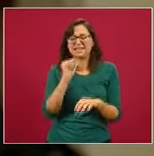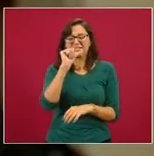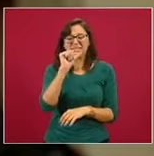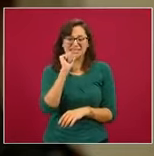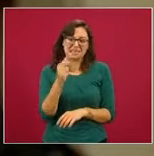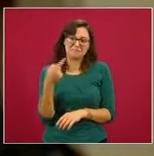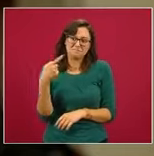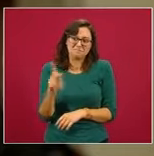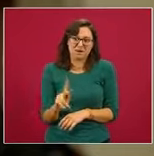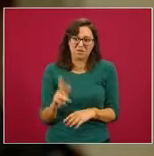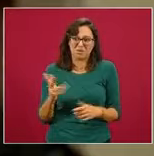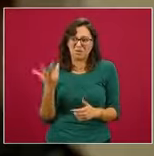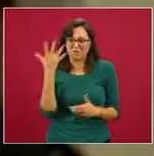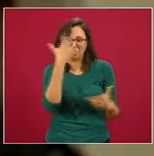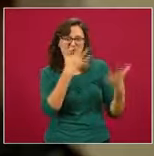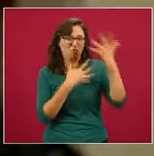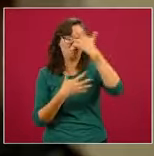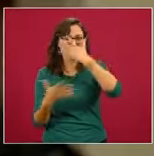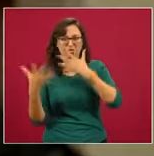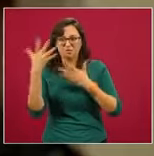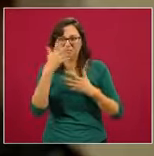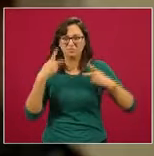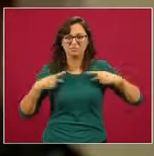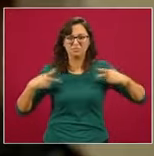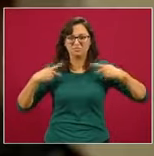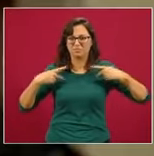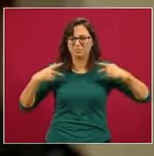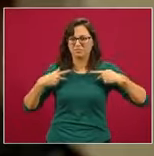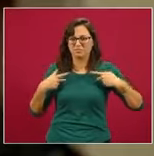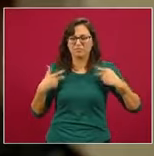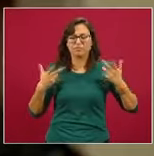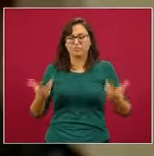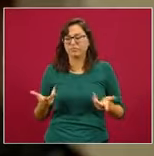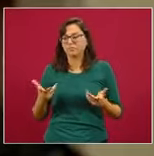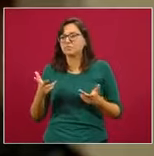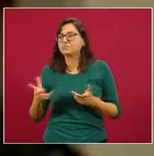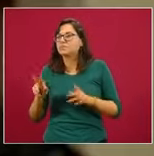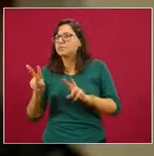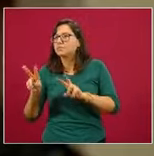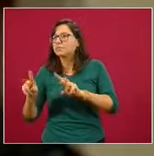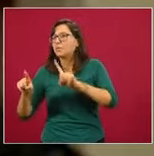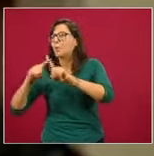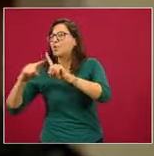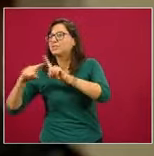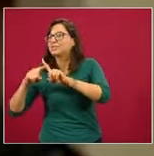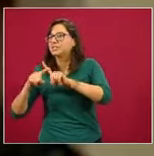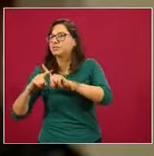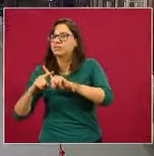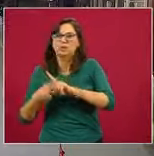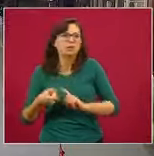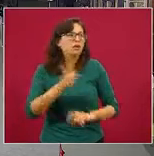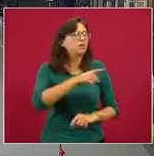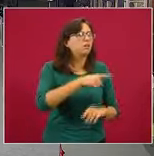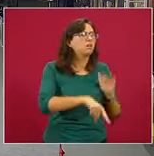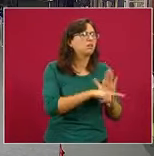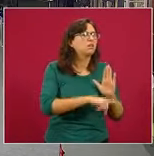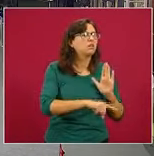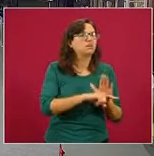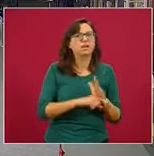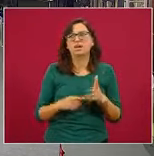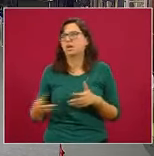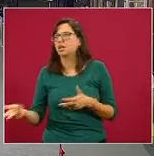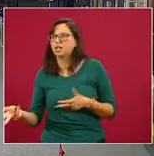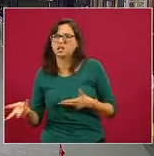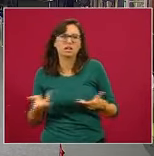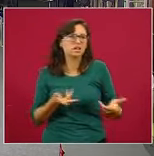evidentemente que eso genera confusión en el ciudadano, ¿no? Recibimos un mensaje de aliento por una parte, recibimos un mensaje de desaliento por la otra. ¿A quién le tenemos que